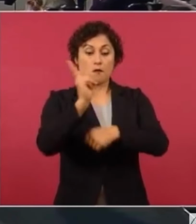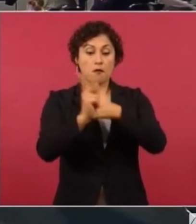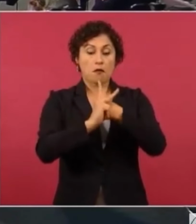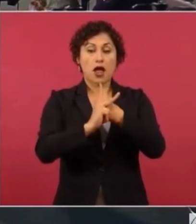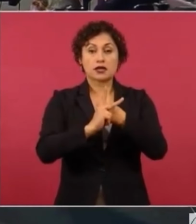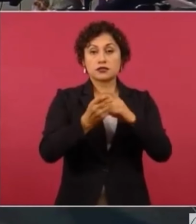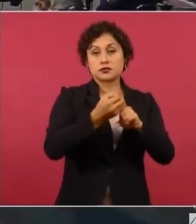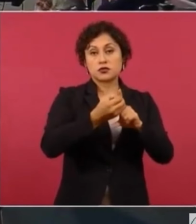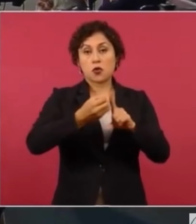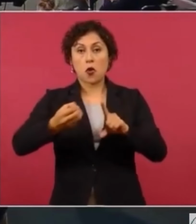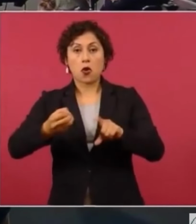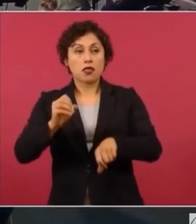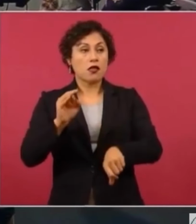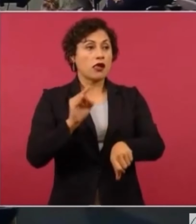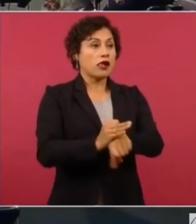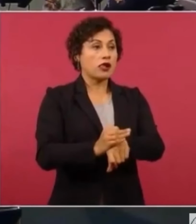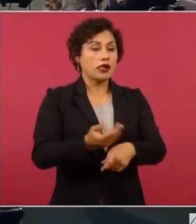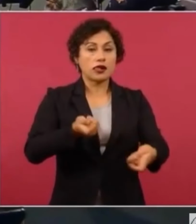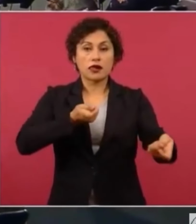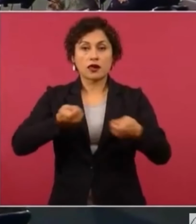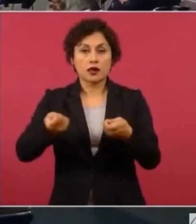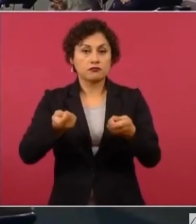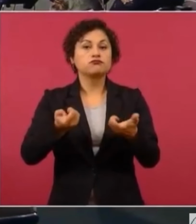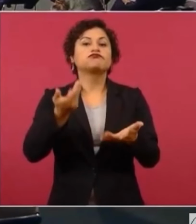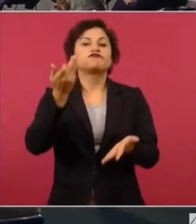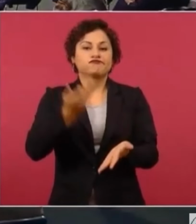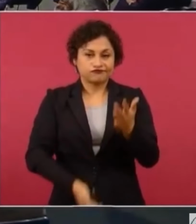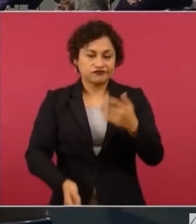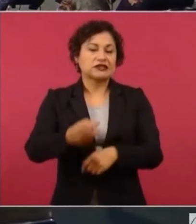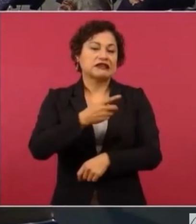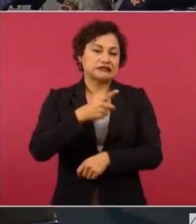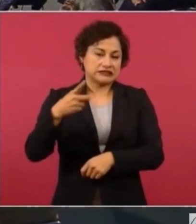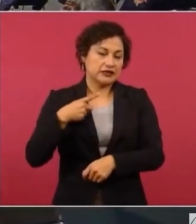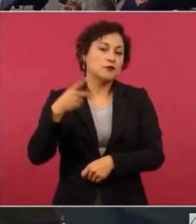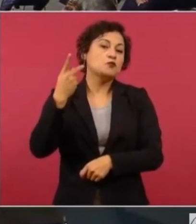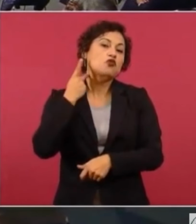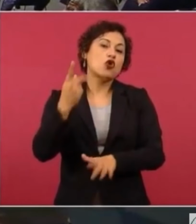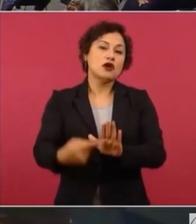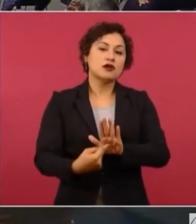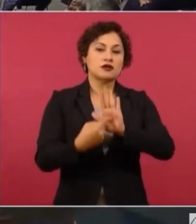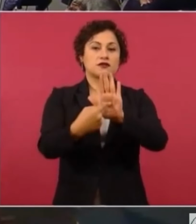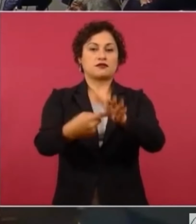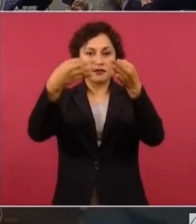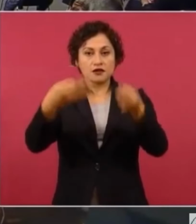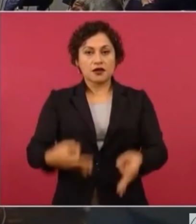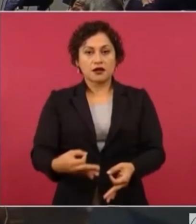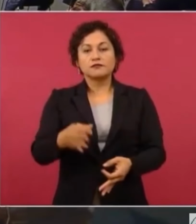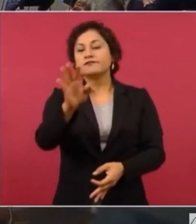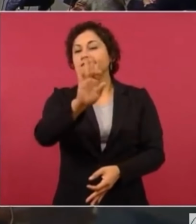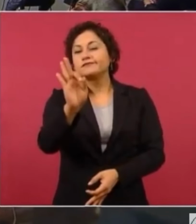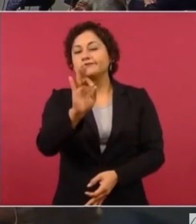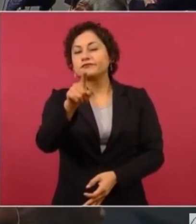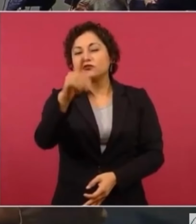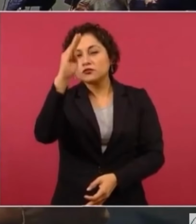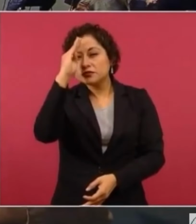política. Es como si yo voy al Senado y les digo a los senadores,